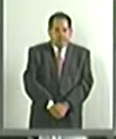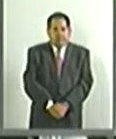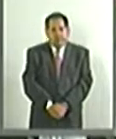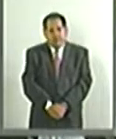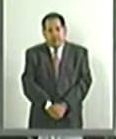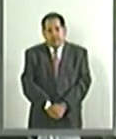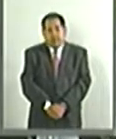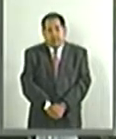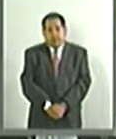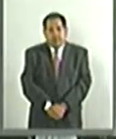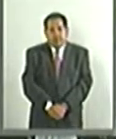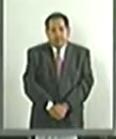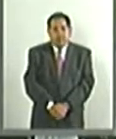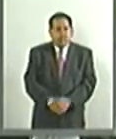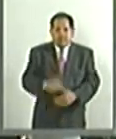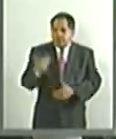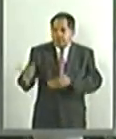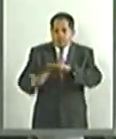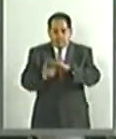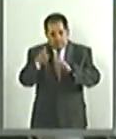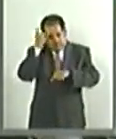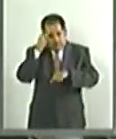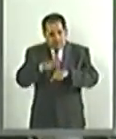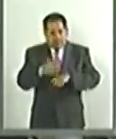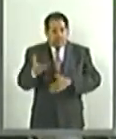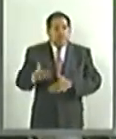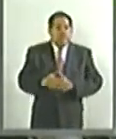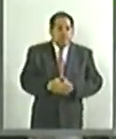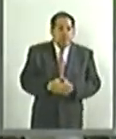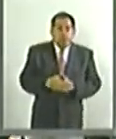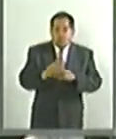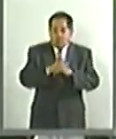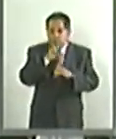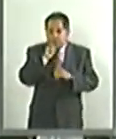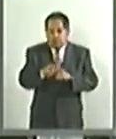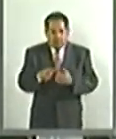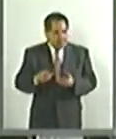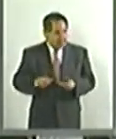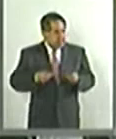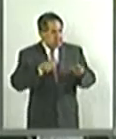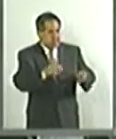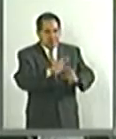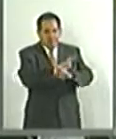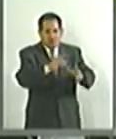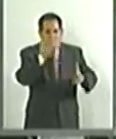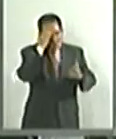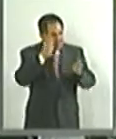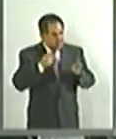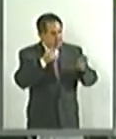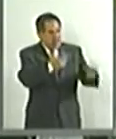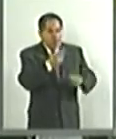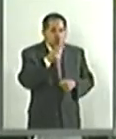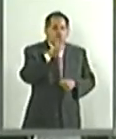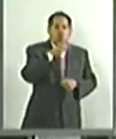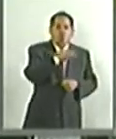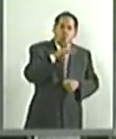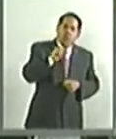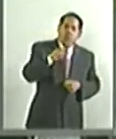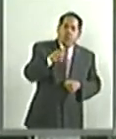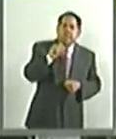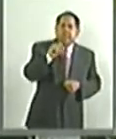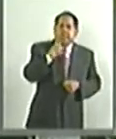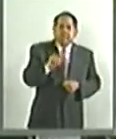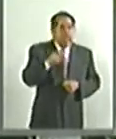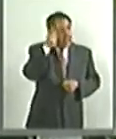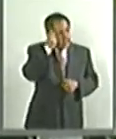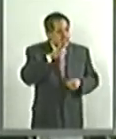Solicito ahora a los integrantes de la mesa directiva también hagan entrega de un reconocimiento al doctor Manuel Suárez Lastra,